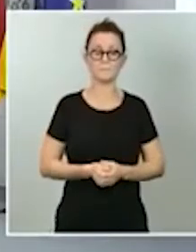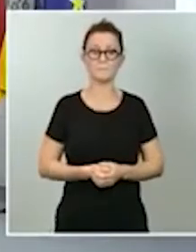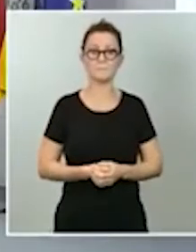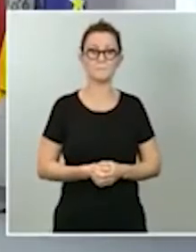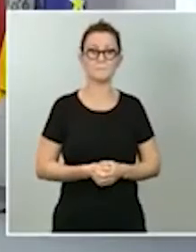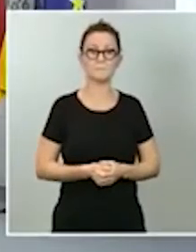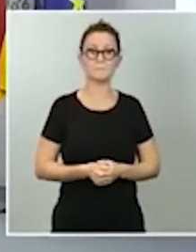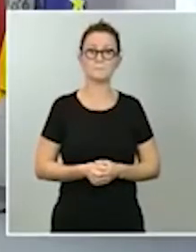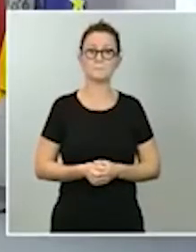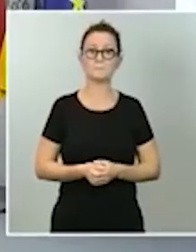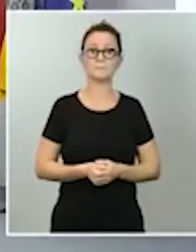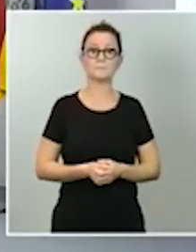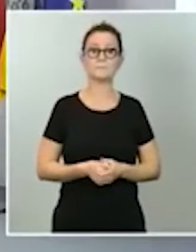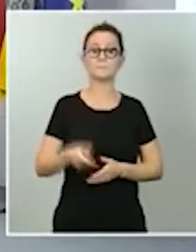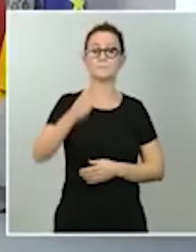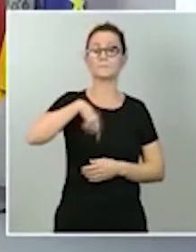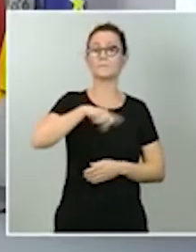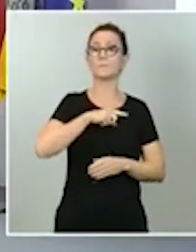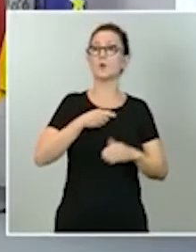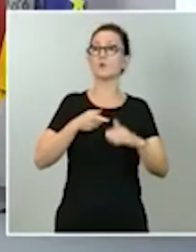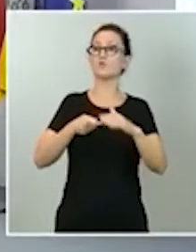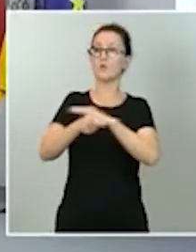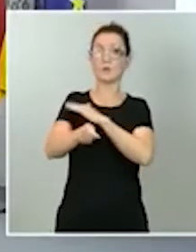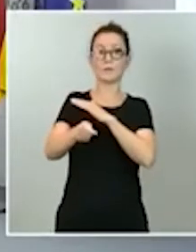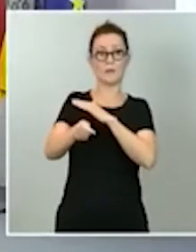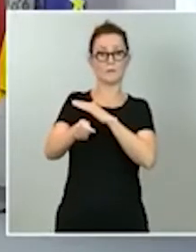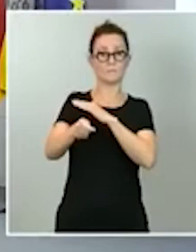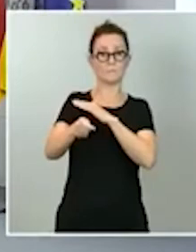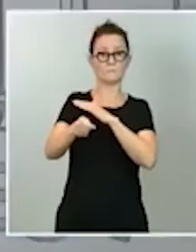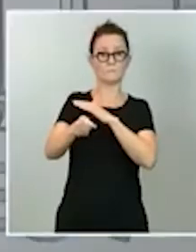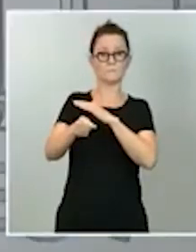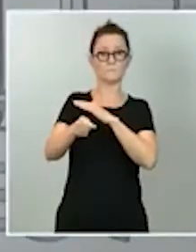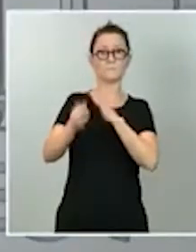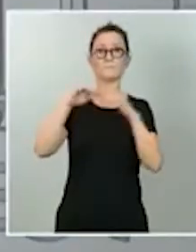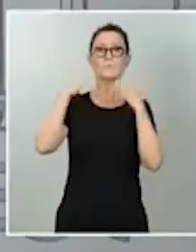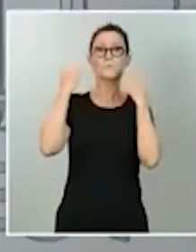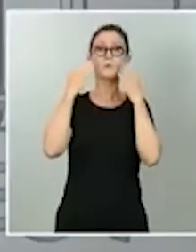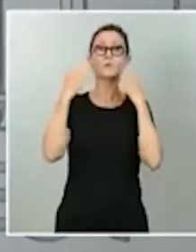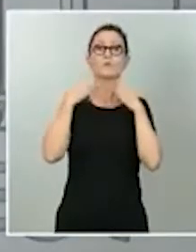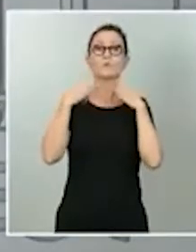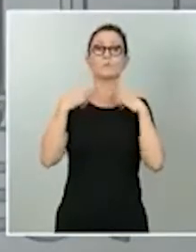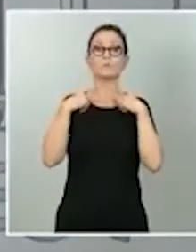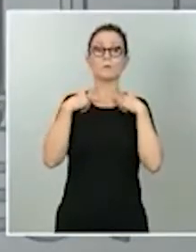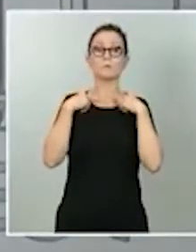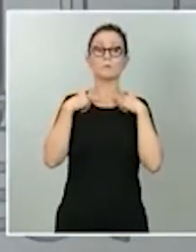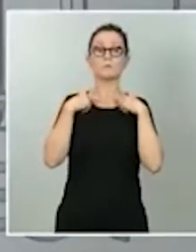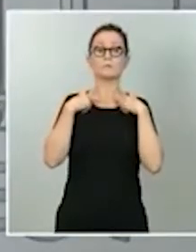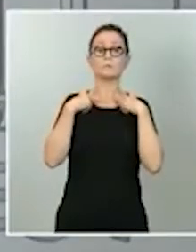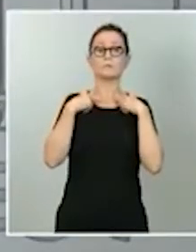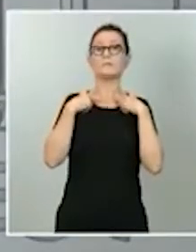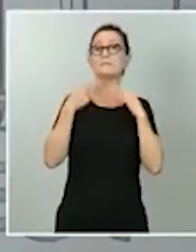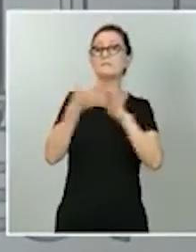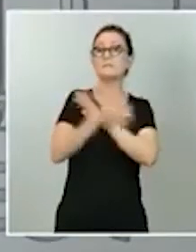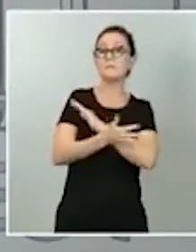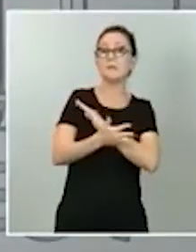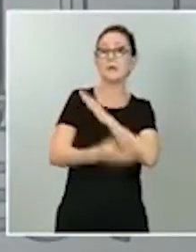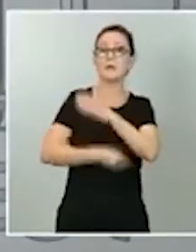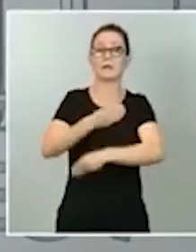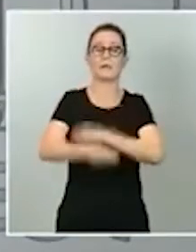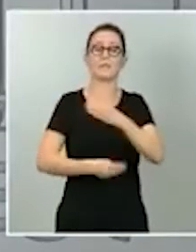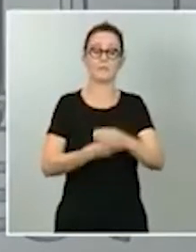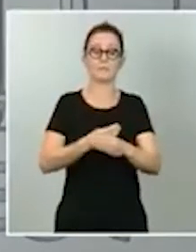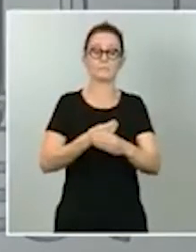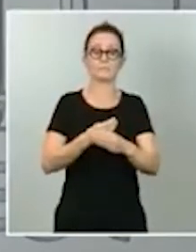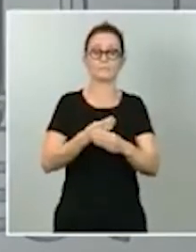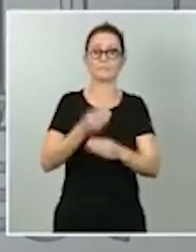solicita esta cuestión al congreso de los diputados que en definitiva consiste en declarar que efectivamente nos encontramos ante una